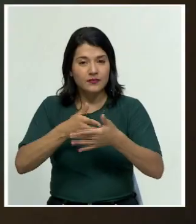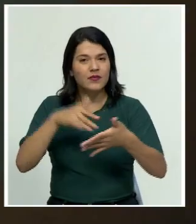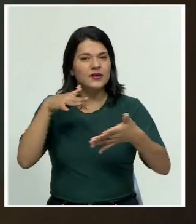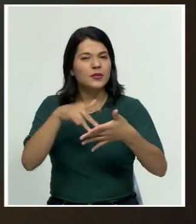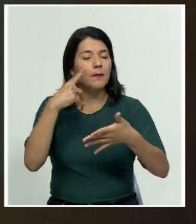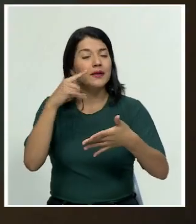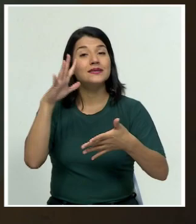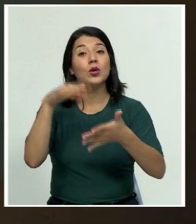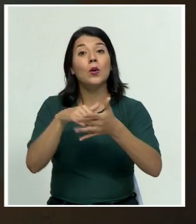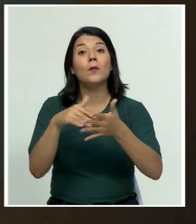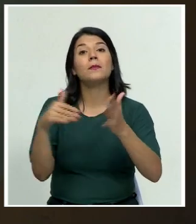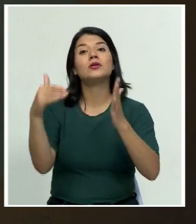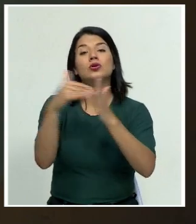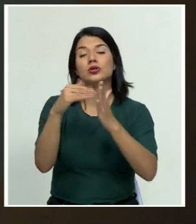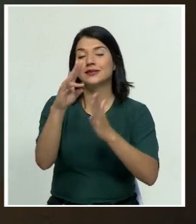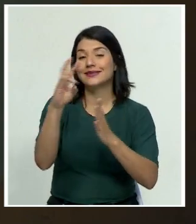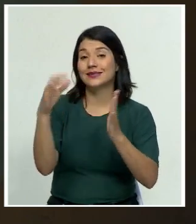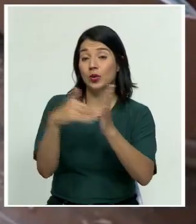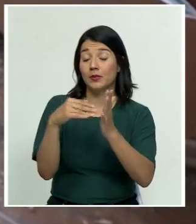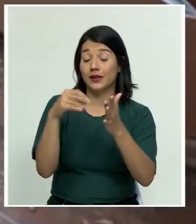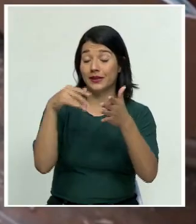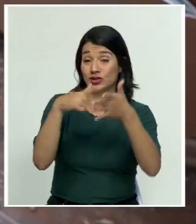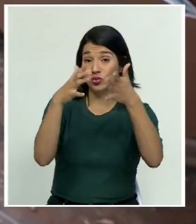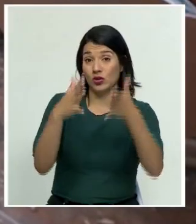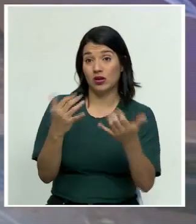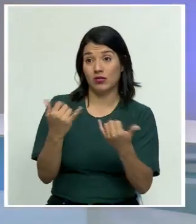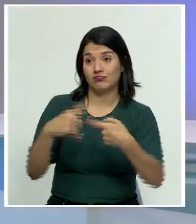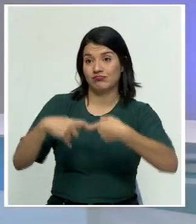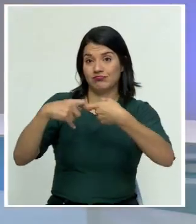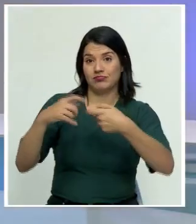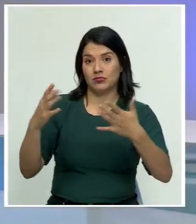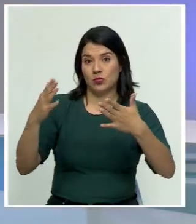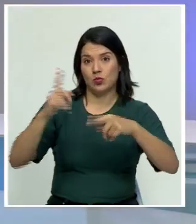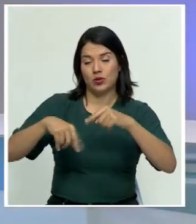alumnos, contribuye también al alza constatada este año.